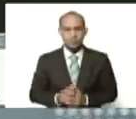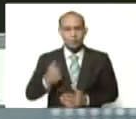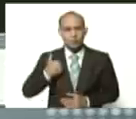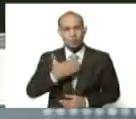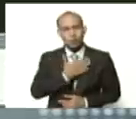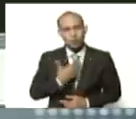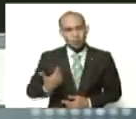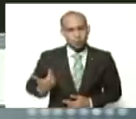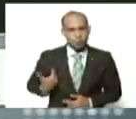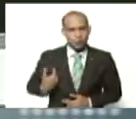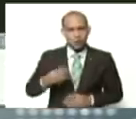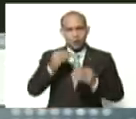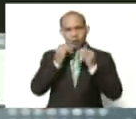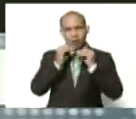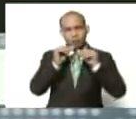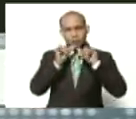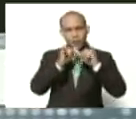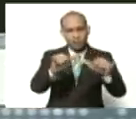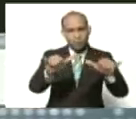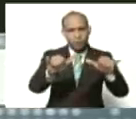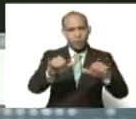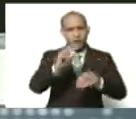quisiera informar a nuestro pueblo,